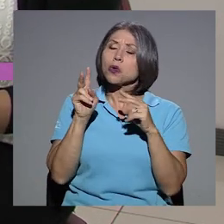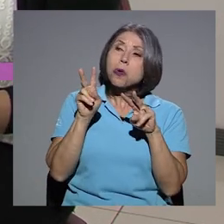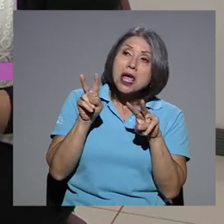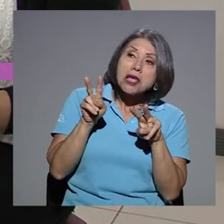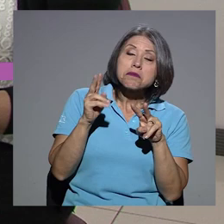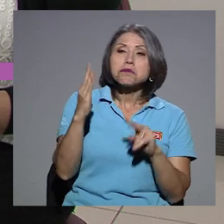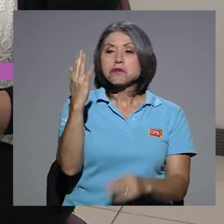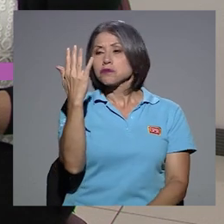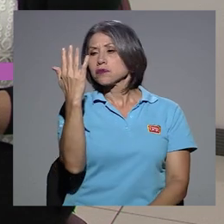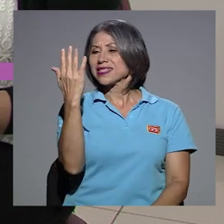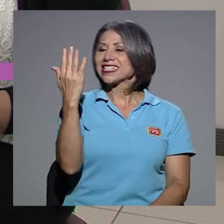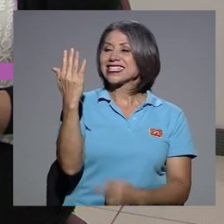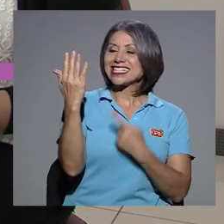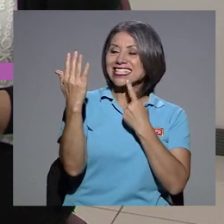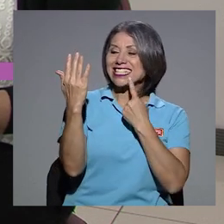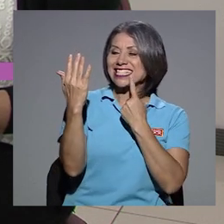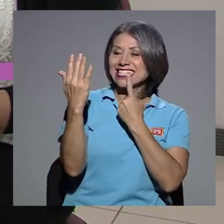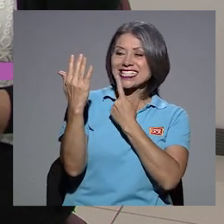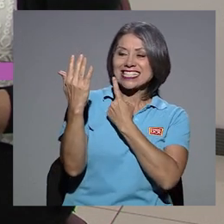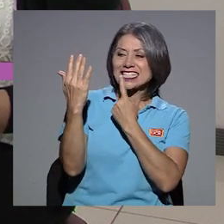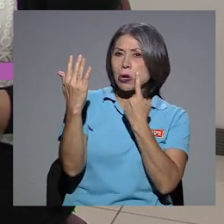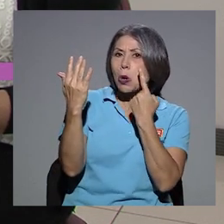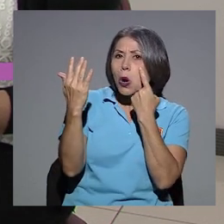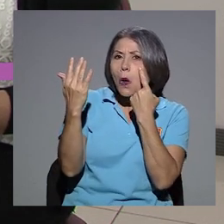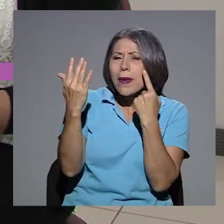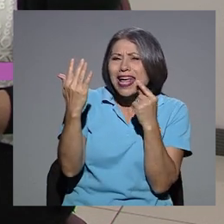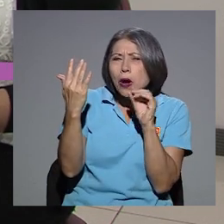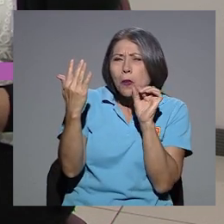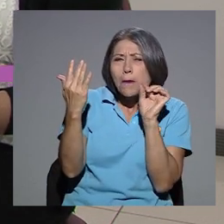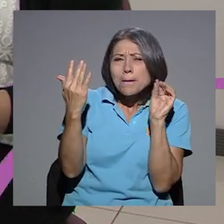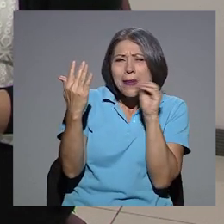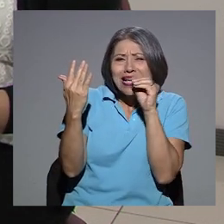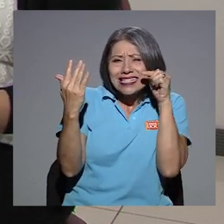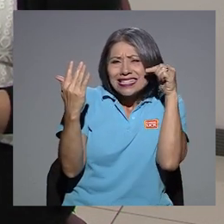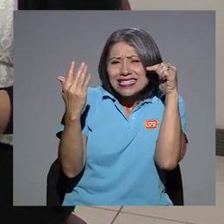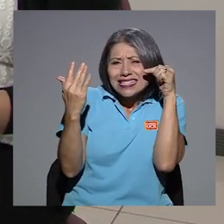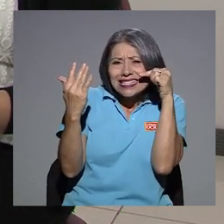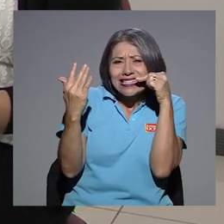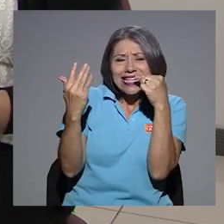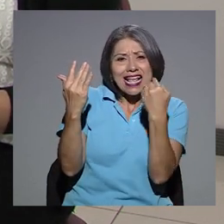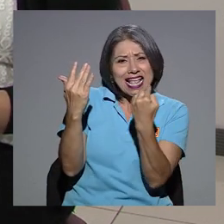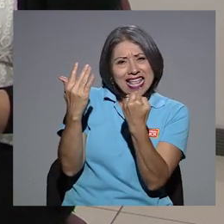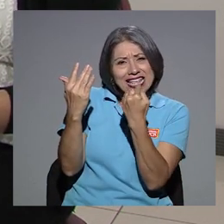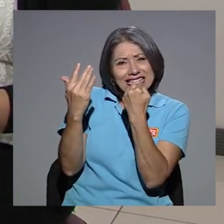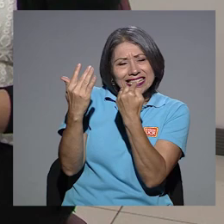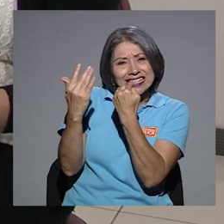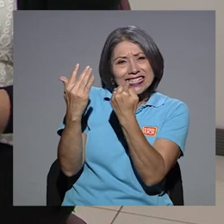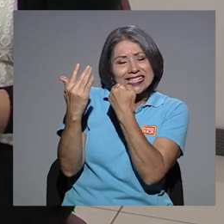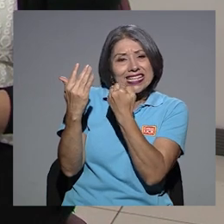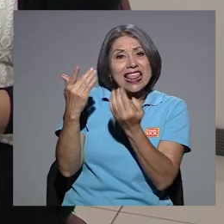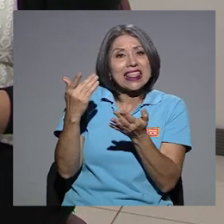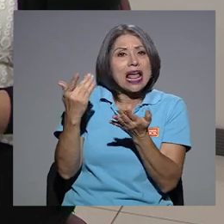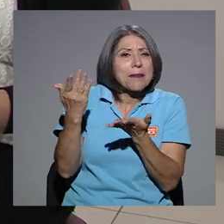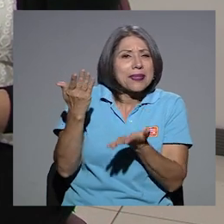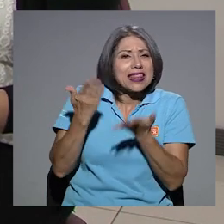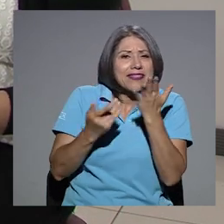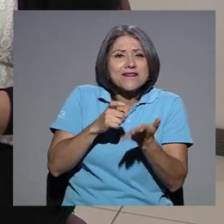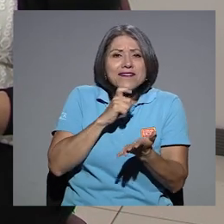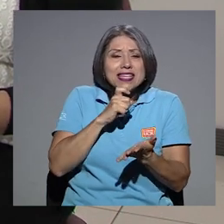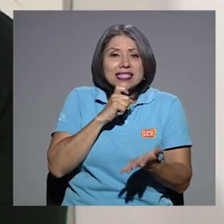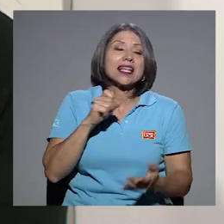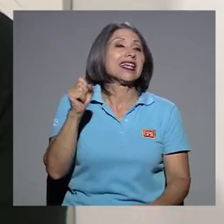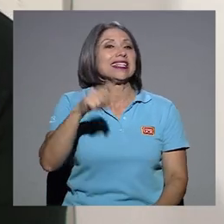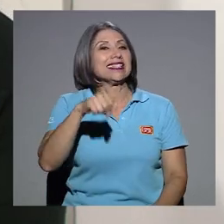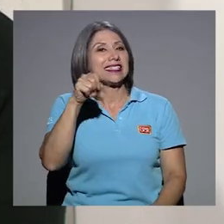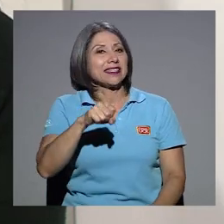frente y tal vez no ve ese surco más hacia adentro, que es tal vez donde está más difícil tal vez a veces de llegar, de ver. Sí,